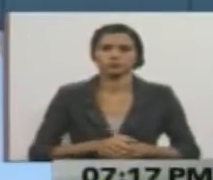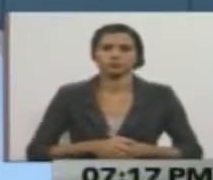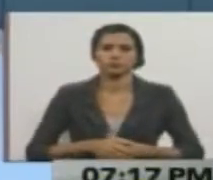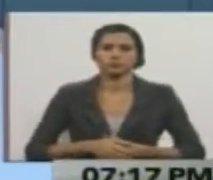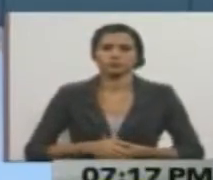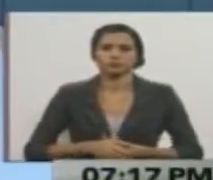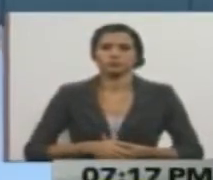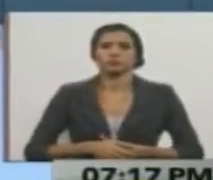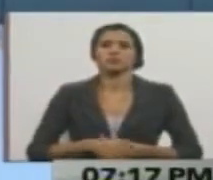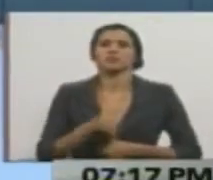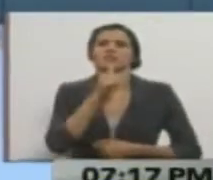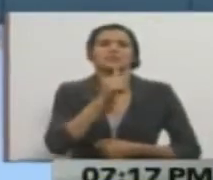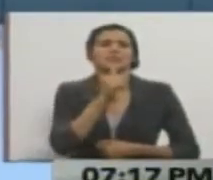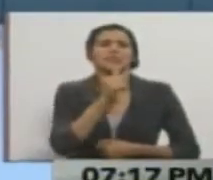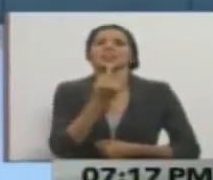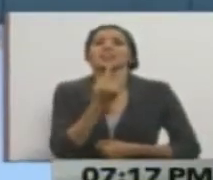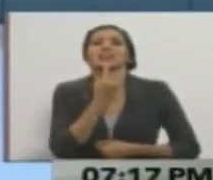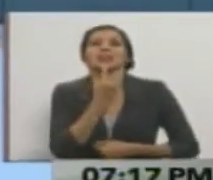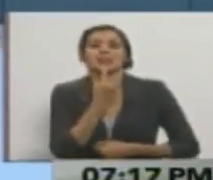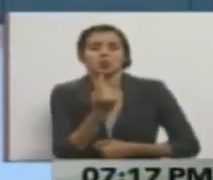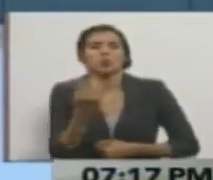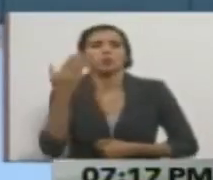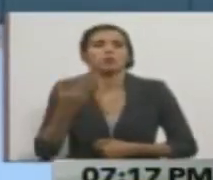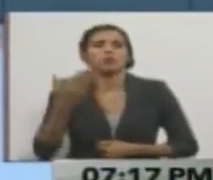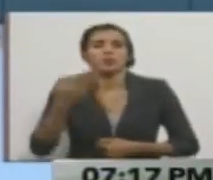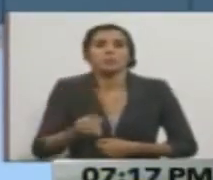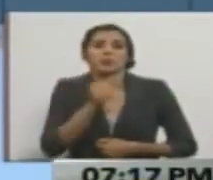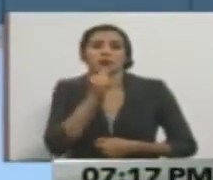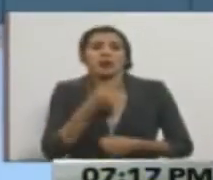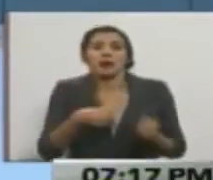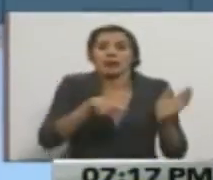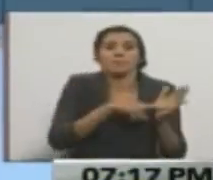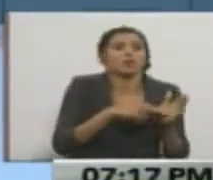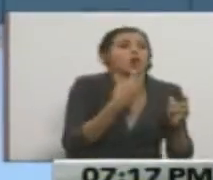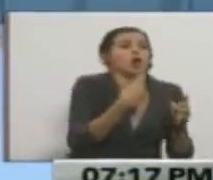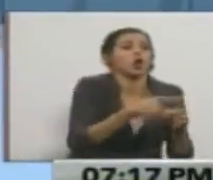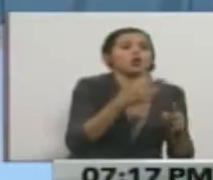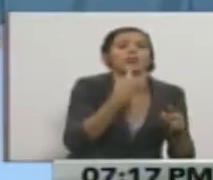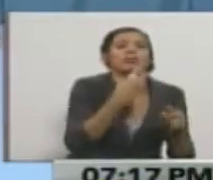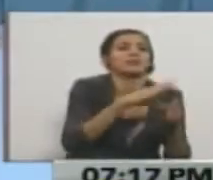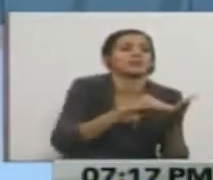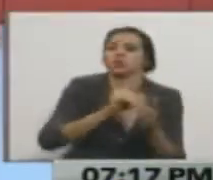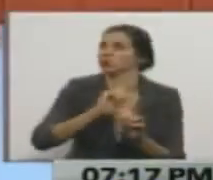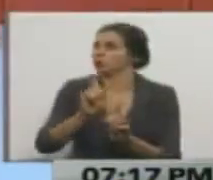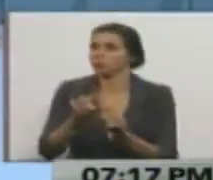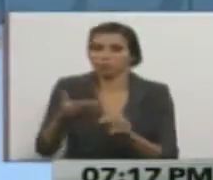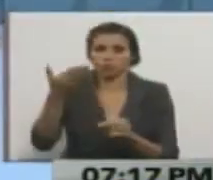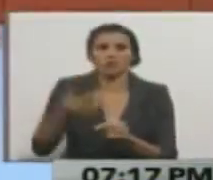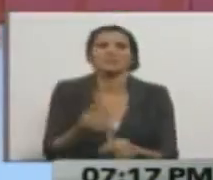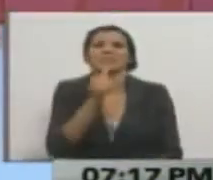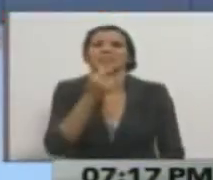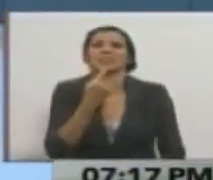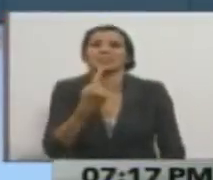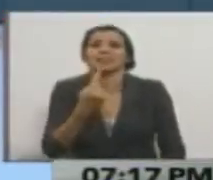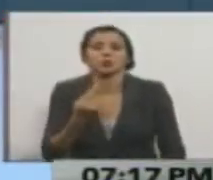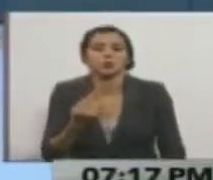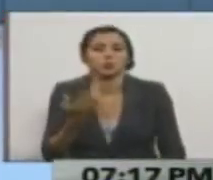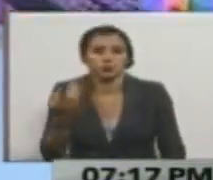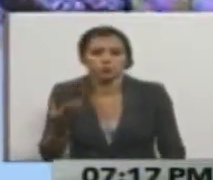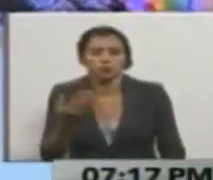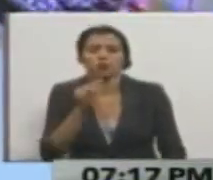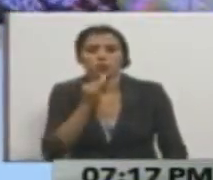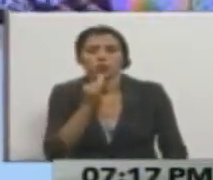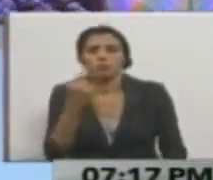fuente primaria. Es importante citar la fuente primaria. Es importante ver,